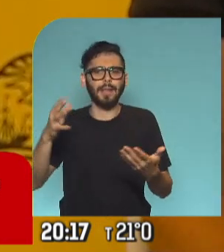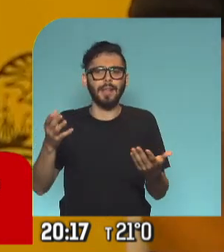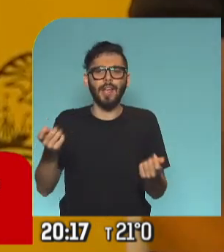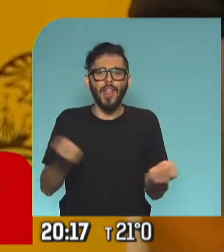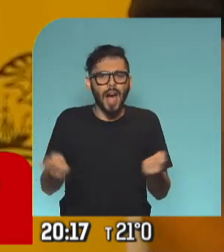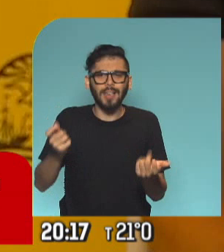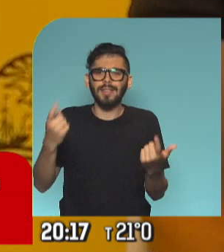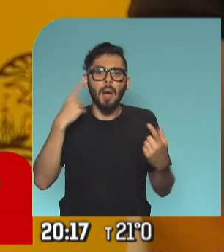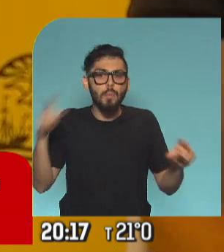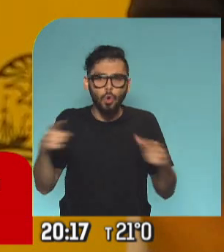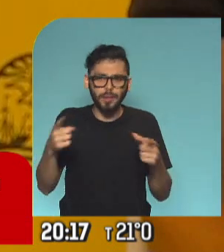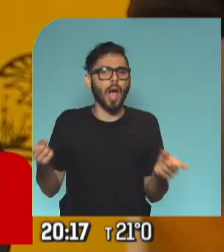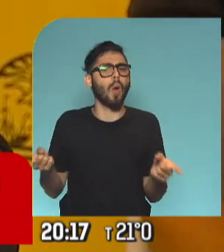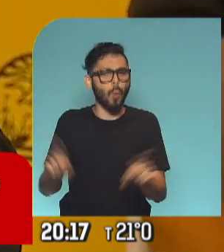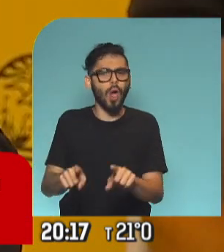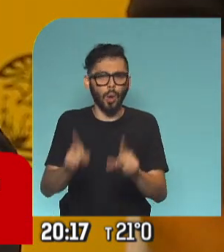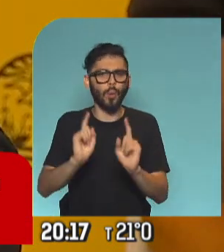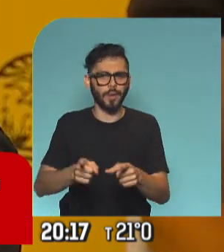música.